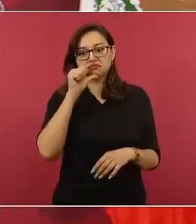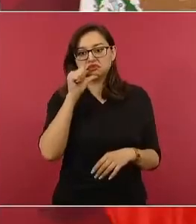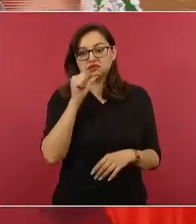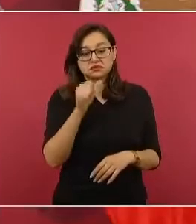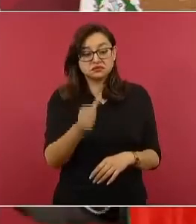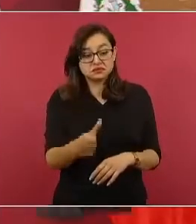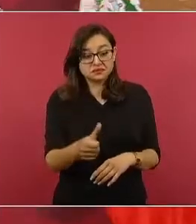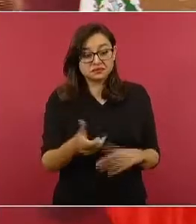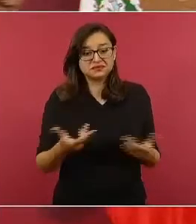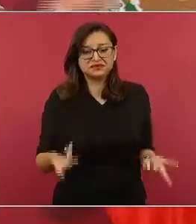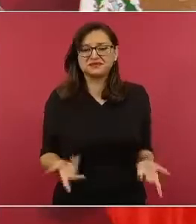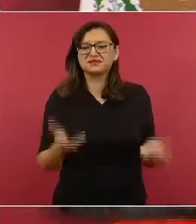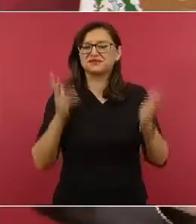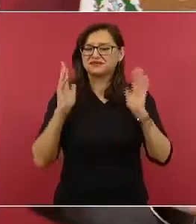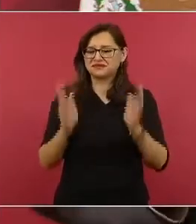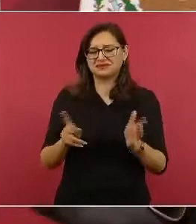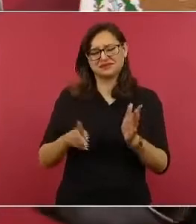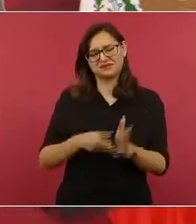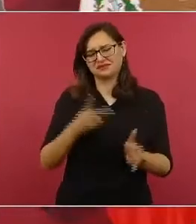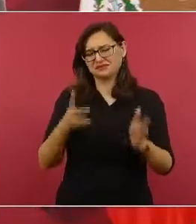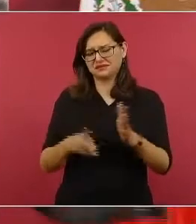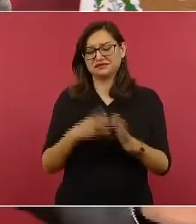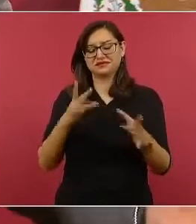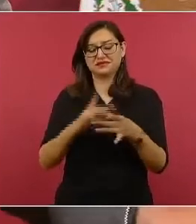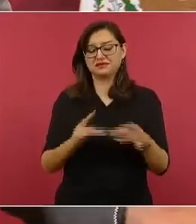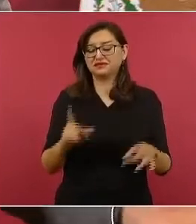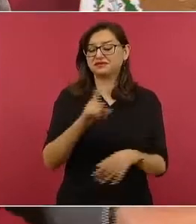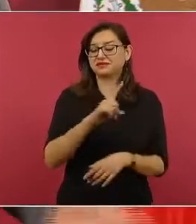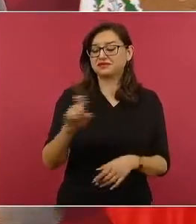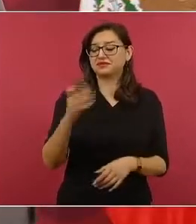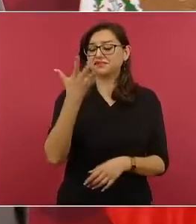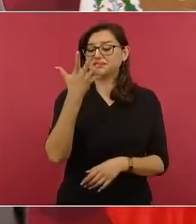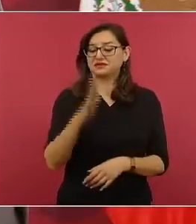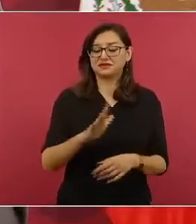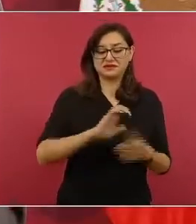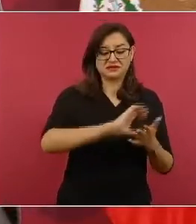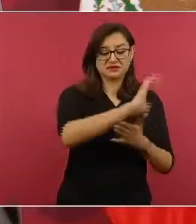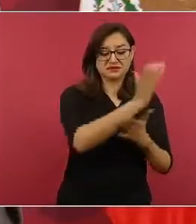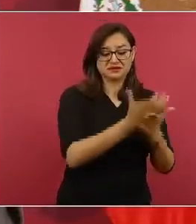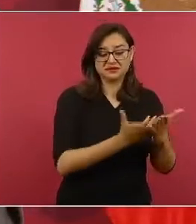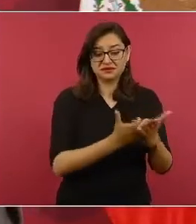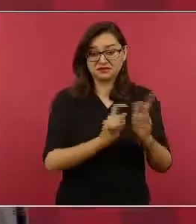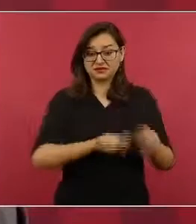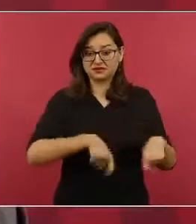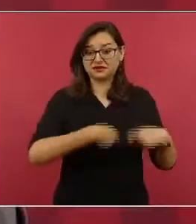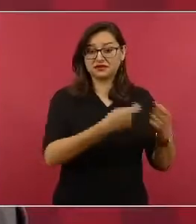Ya lo hemos dicho, de 110 contratos, 2